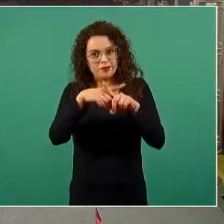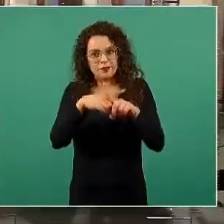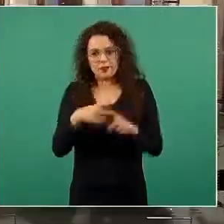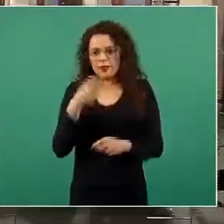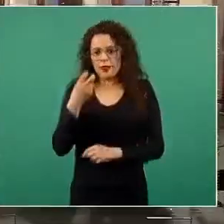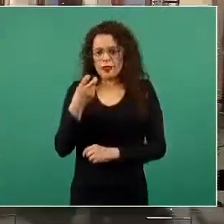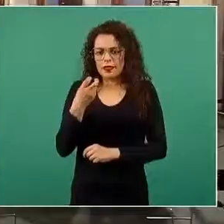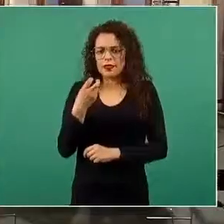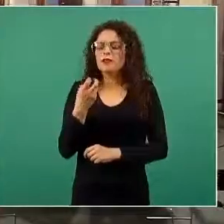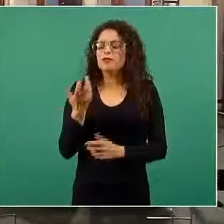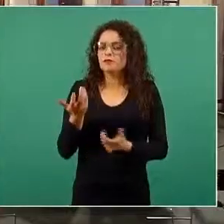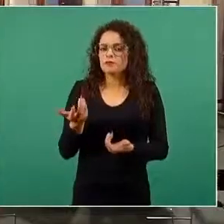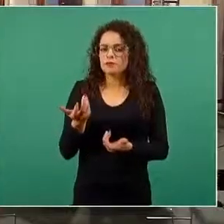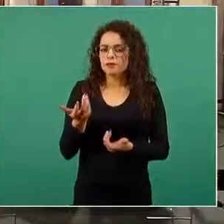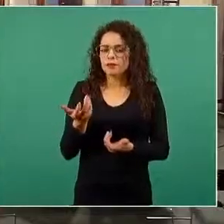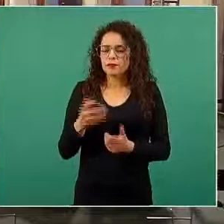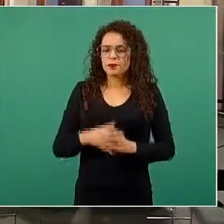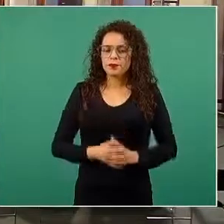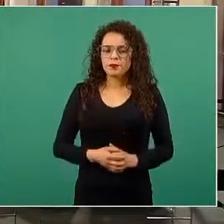Esto directamente